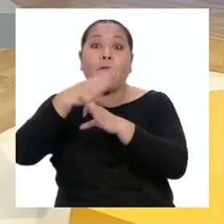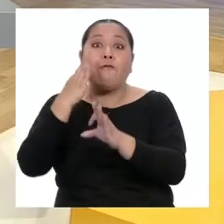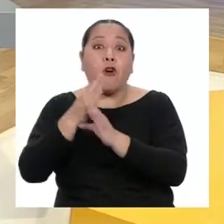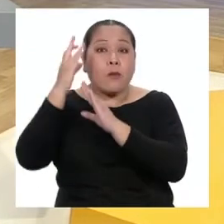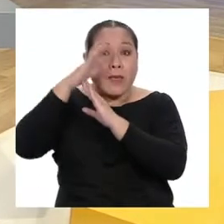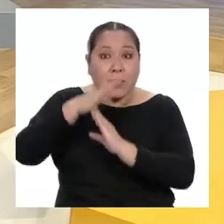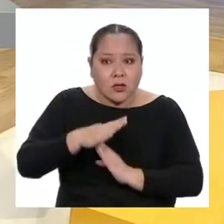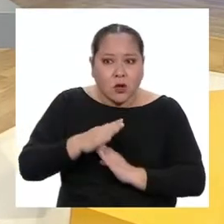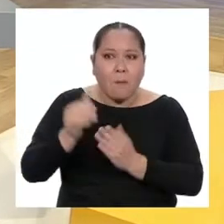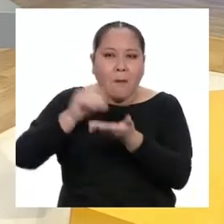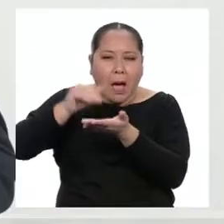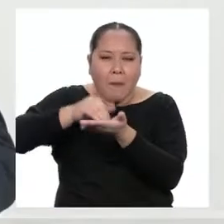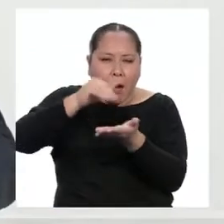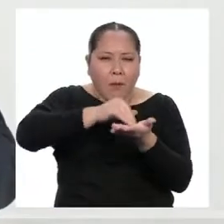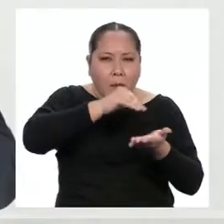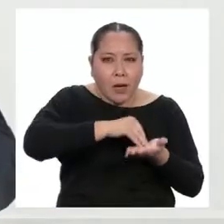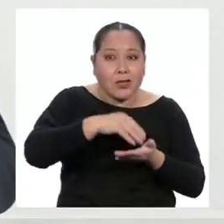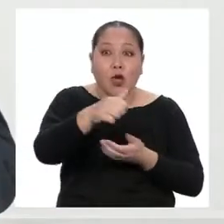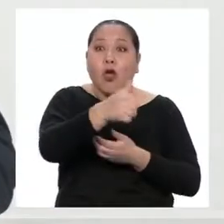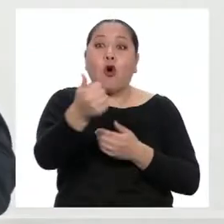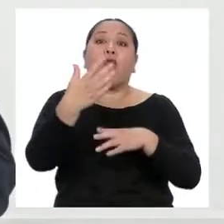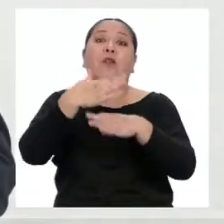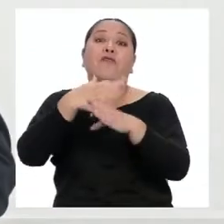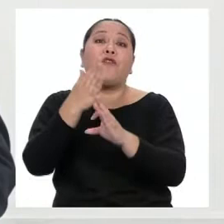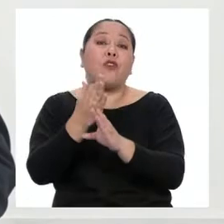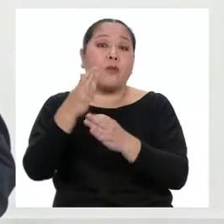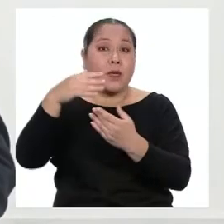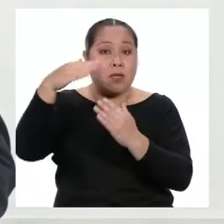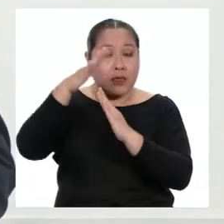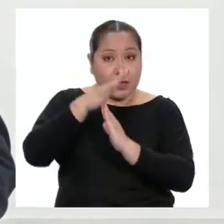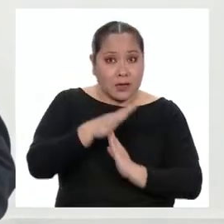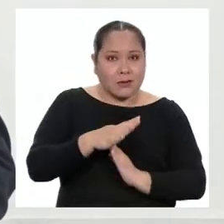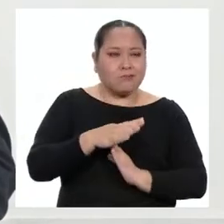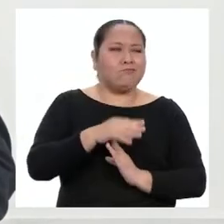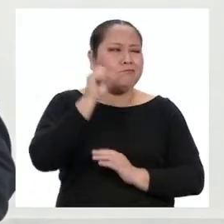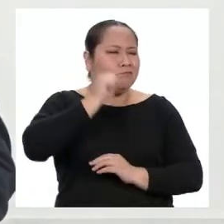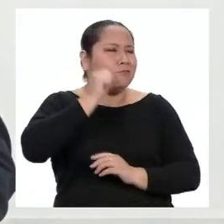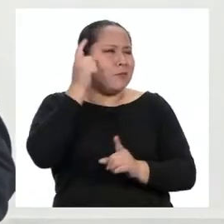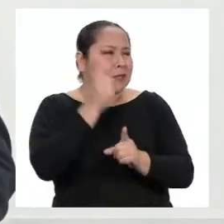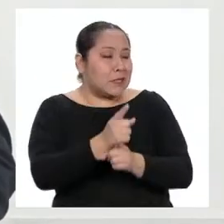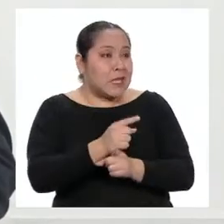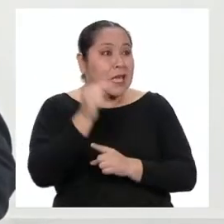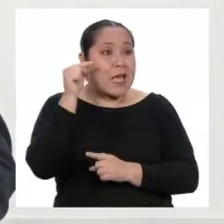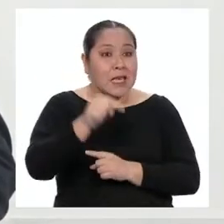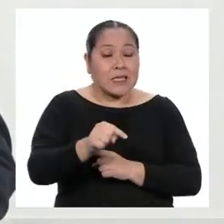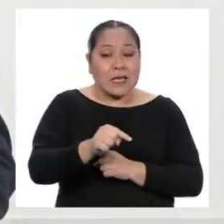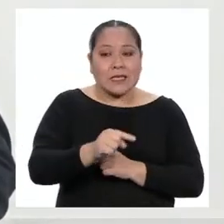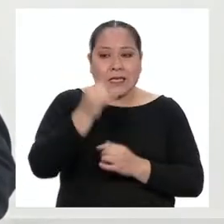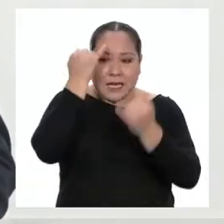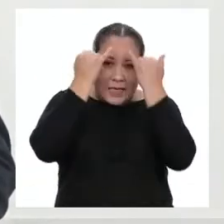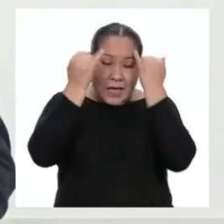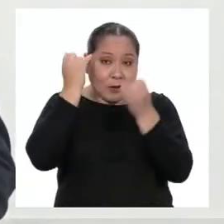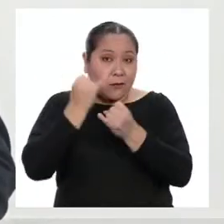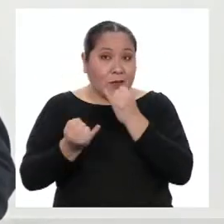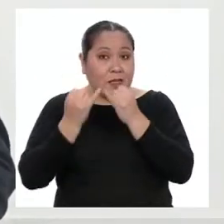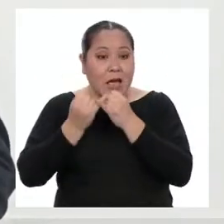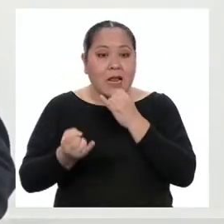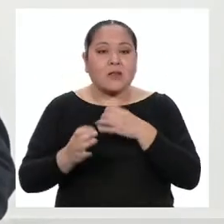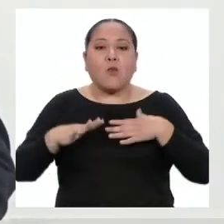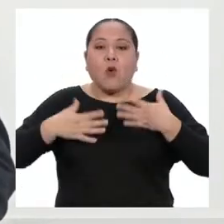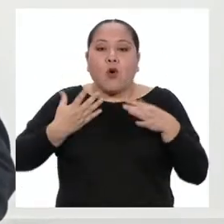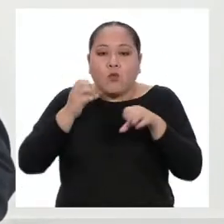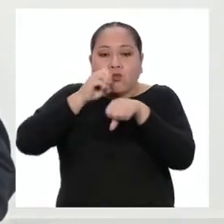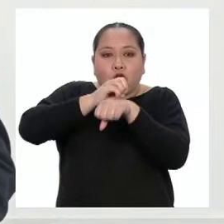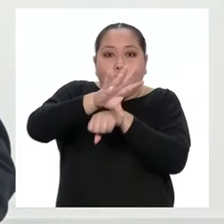repita más que los demás. Claro que sí. Así, en nuestras conclusiones, podríamos recomendar